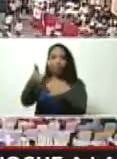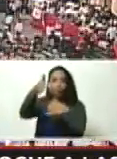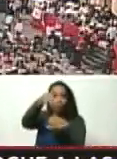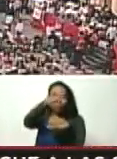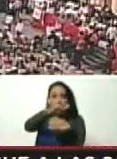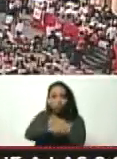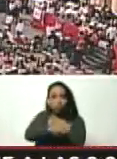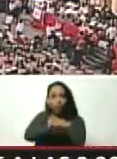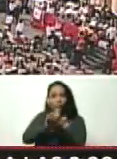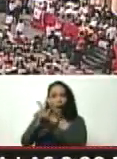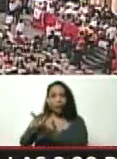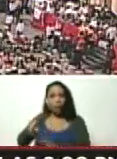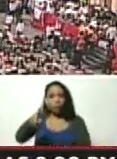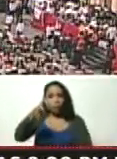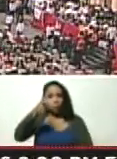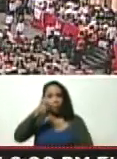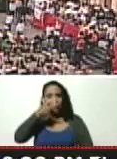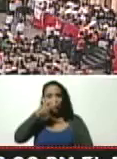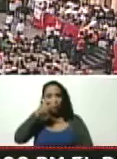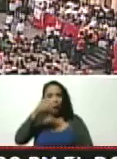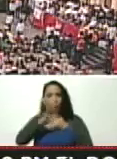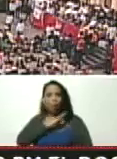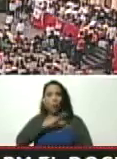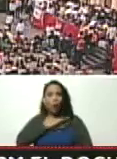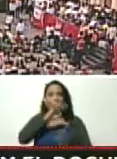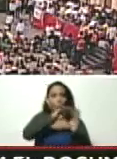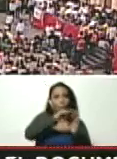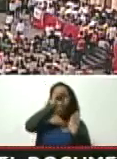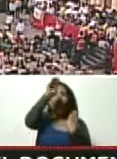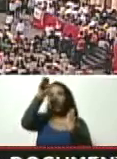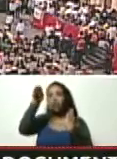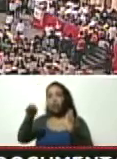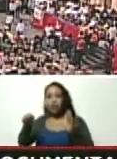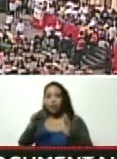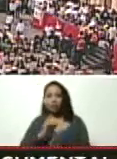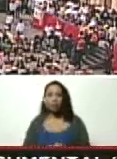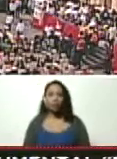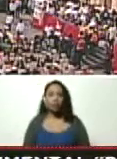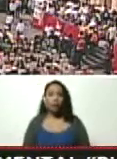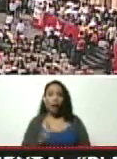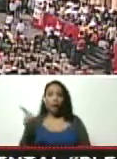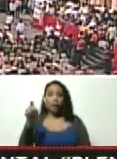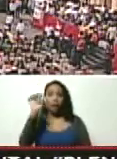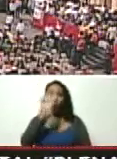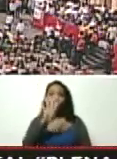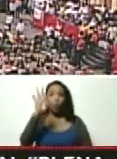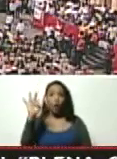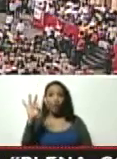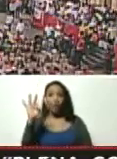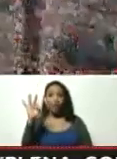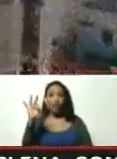mantuviera en vigilia aquí desde su colina de resistencia del cuartel del 4 de febrero.